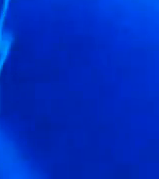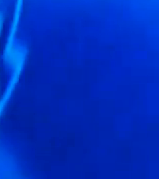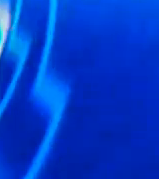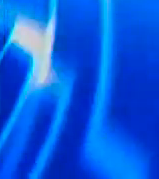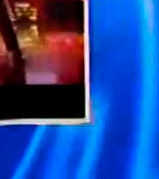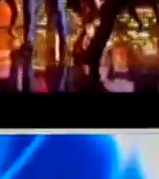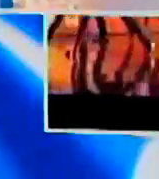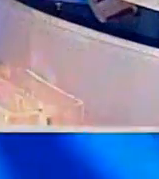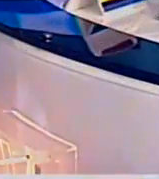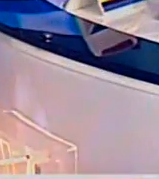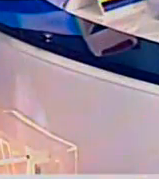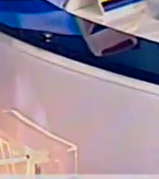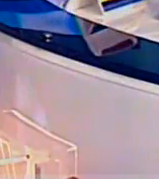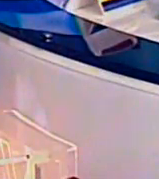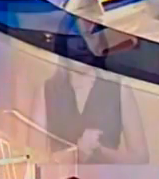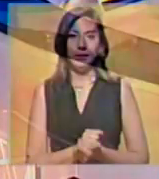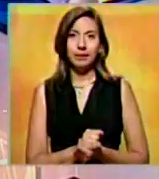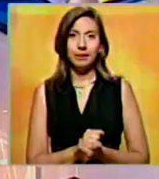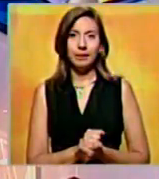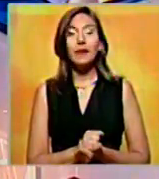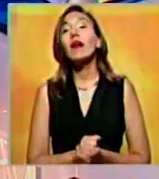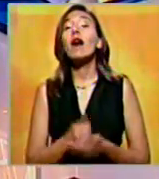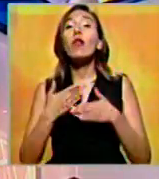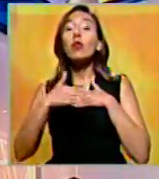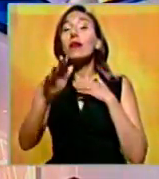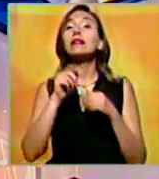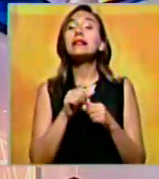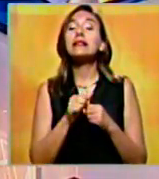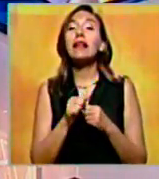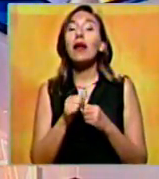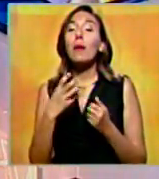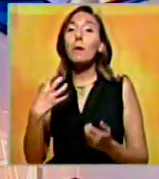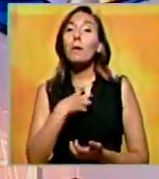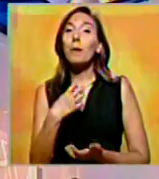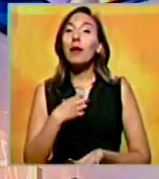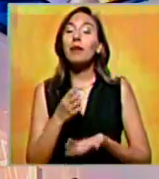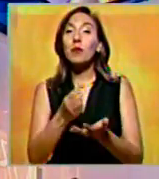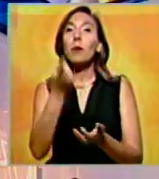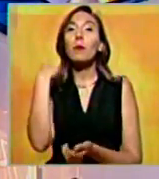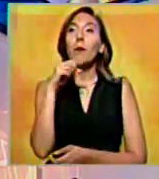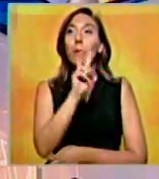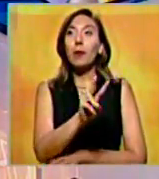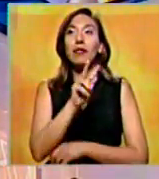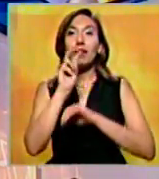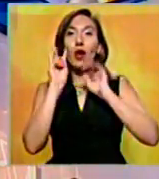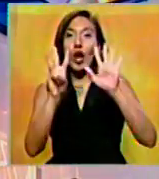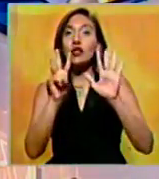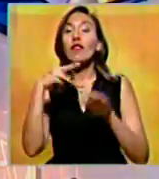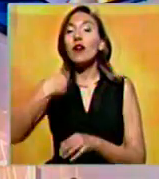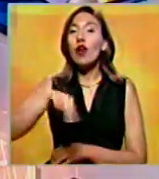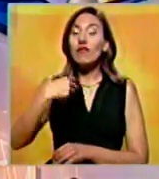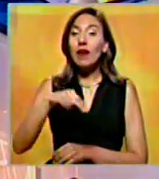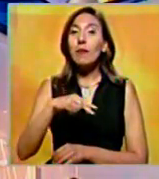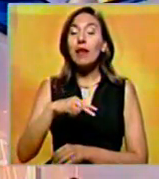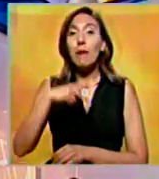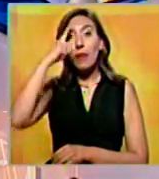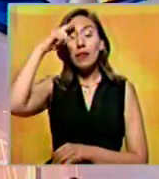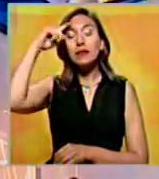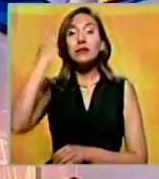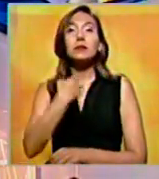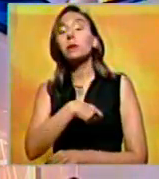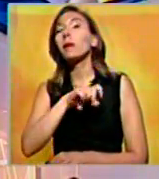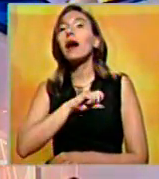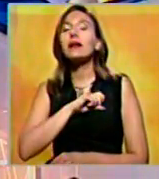Bueno, amigos, durante la ceremonia de los cuartos premios corresponsables entregados el pasado 28 de noviembre en Madrid, España, Somos lo